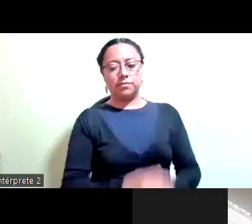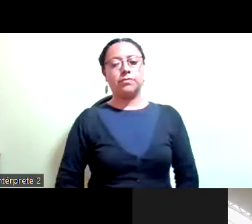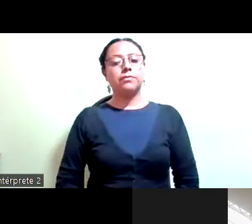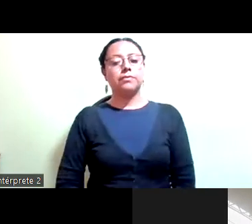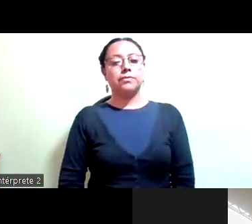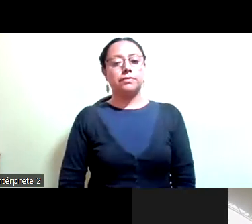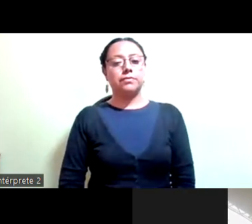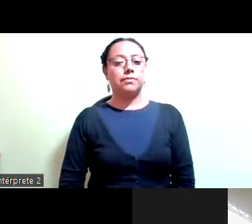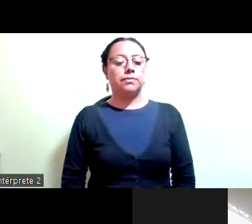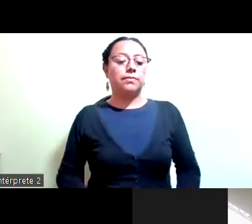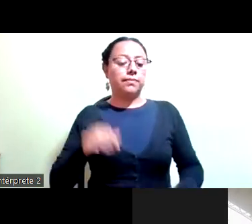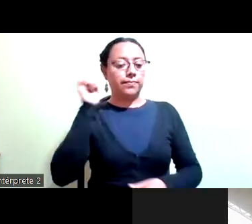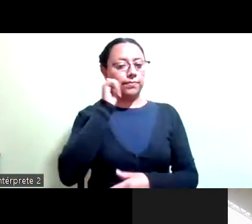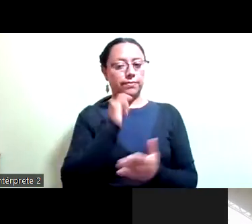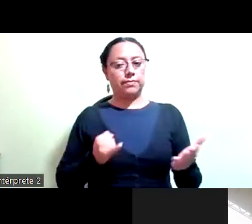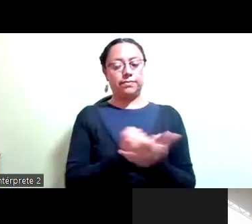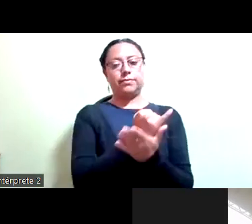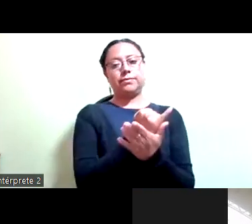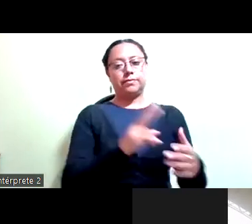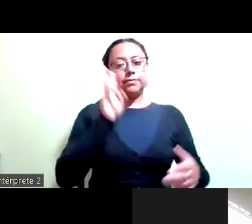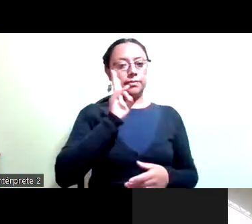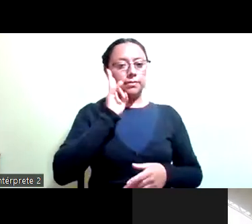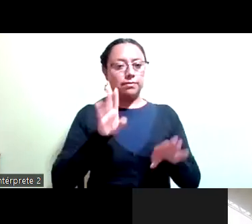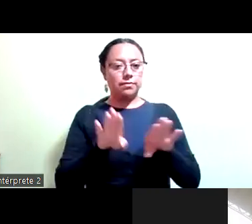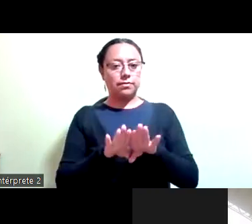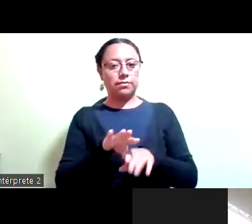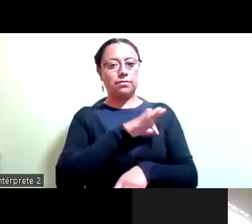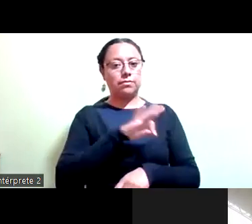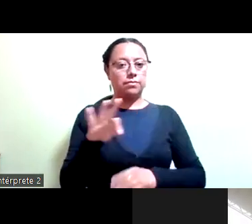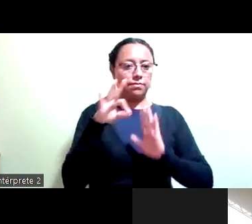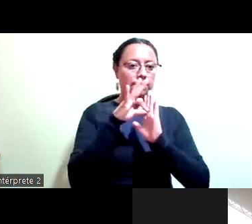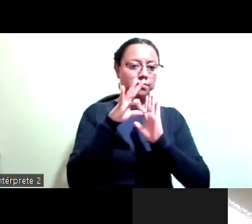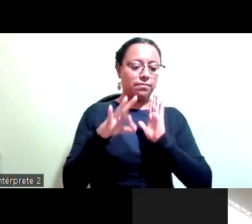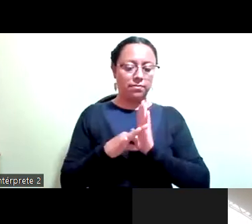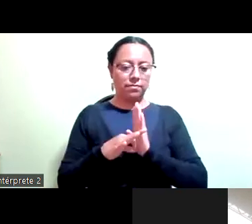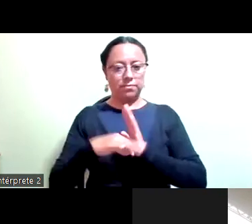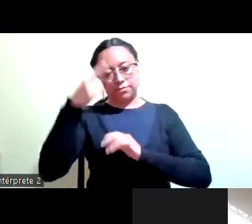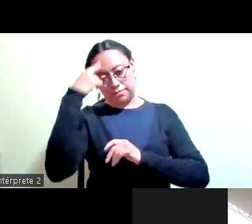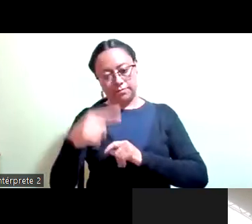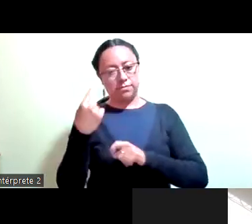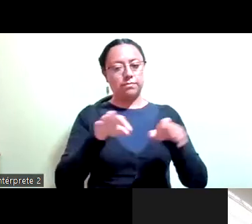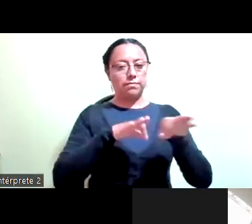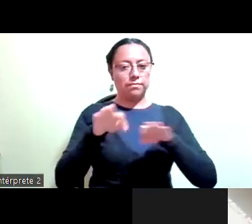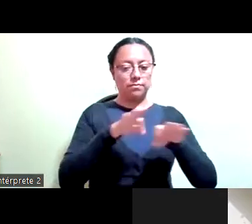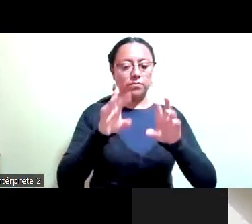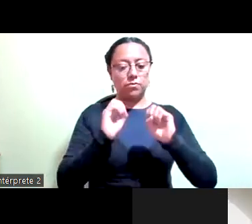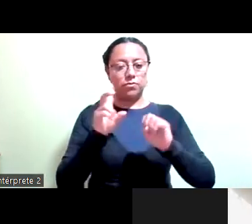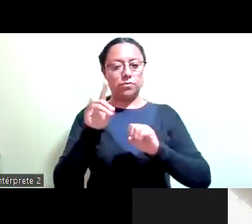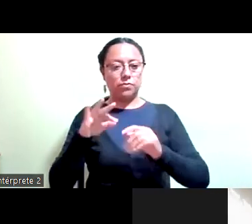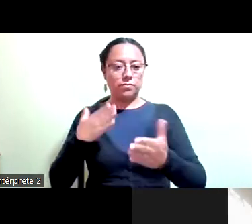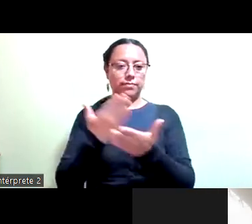se determina cuáles serán los puntos a tratar, los dictámenes a discutir,